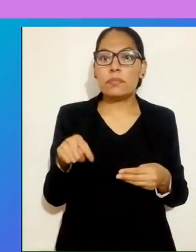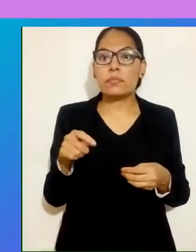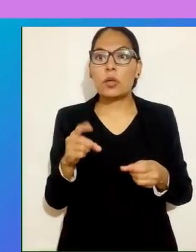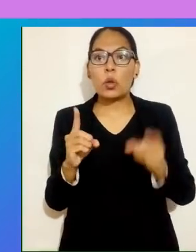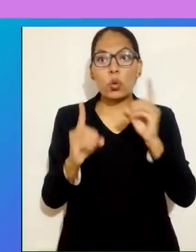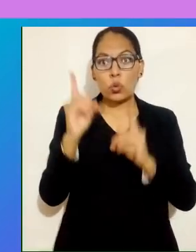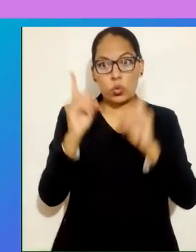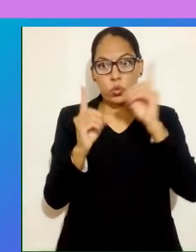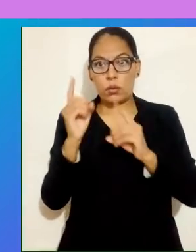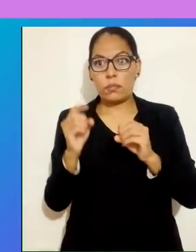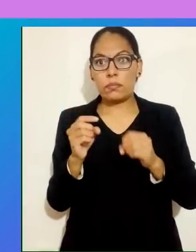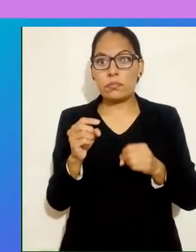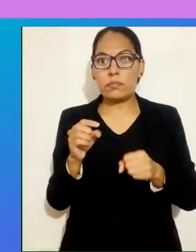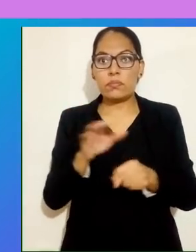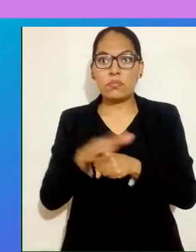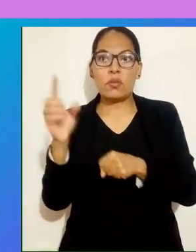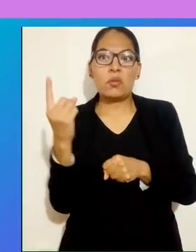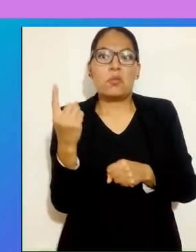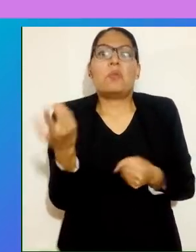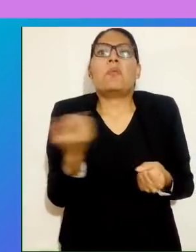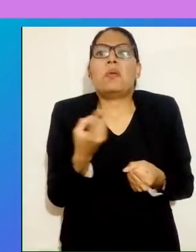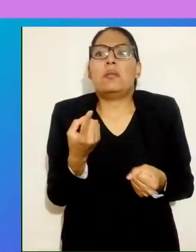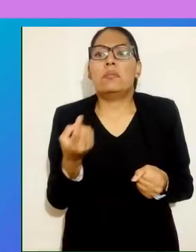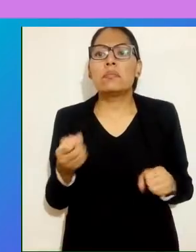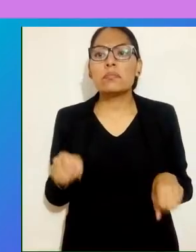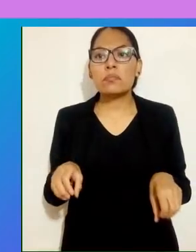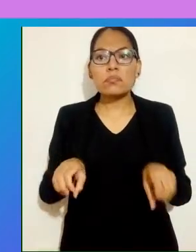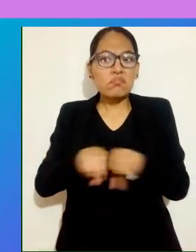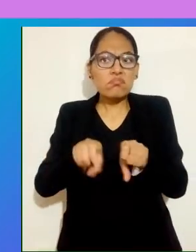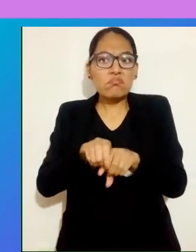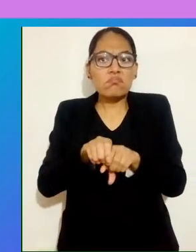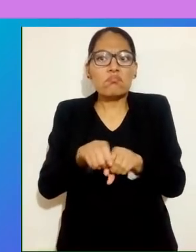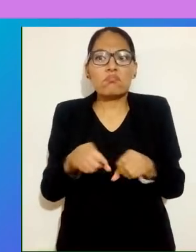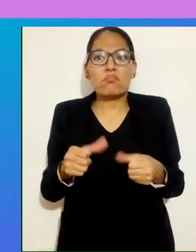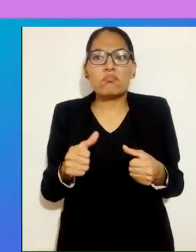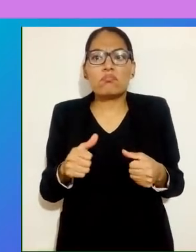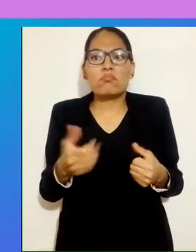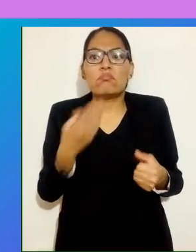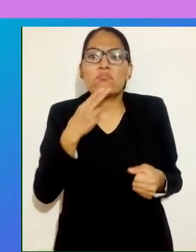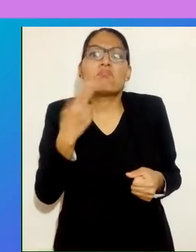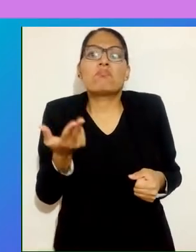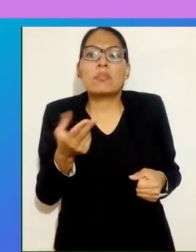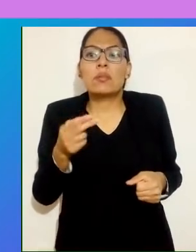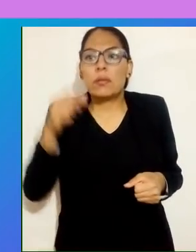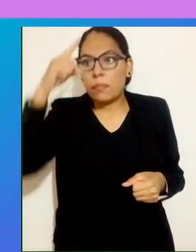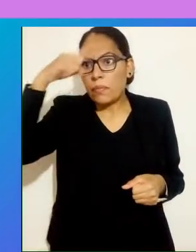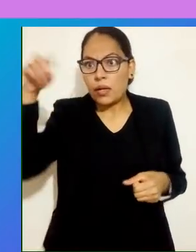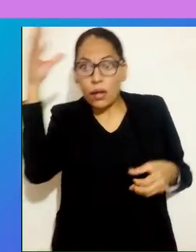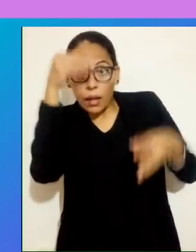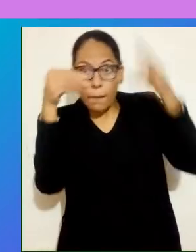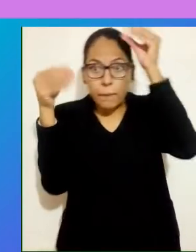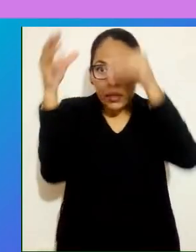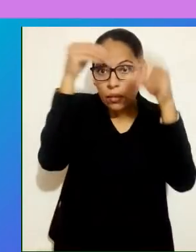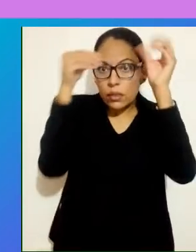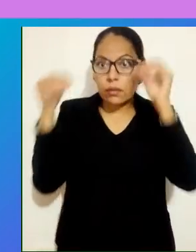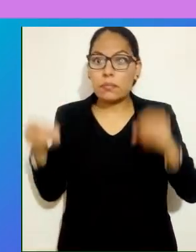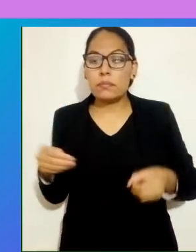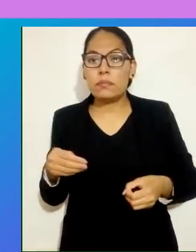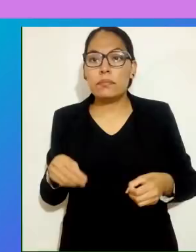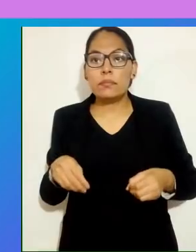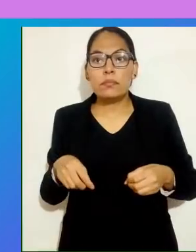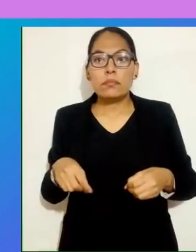a diversificar nuestra enseñanza, planeando basados en el diseño universal de aprendizaje